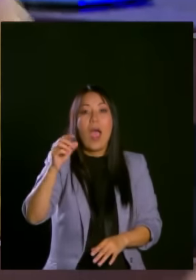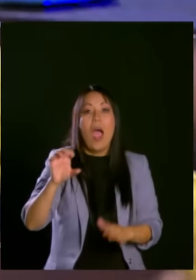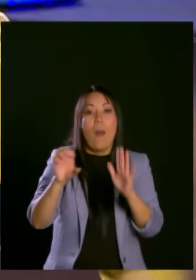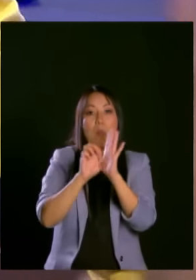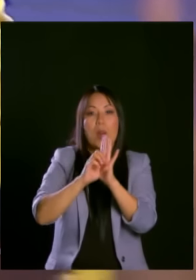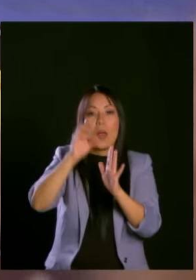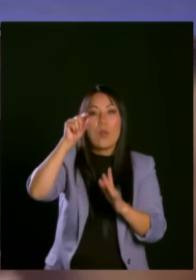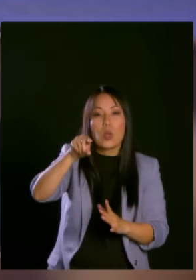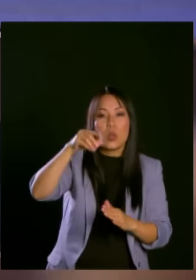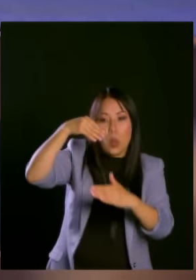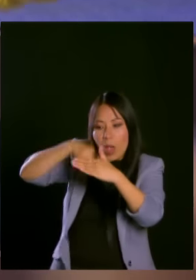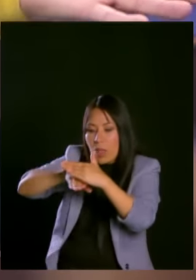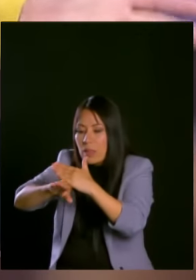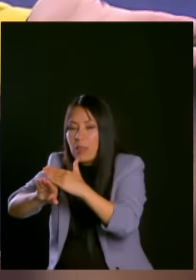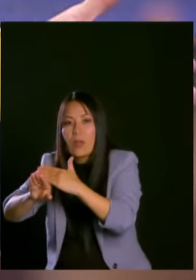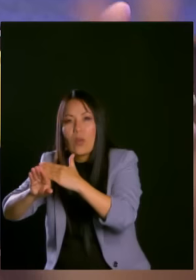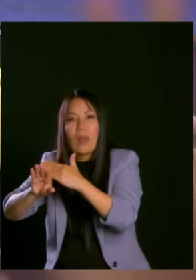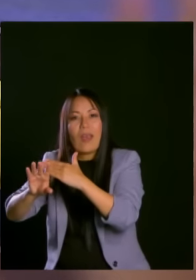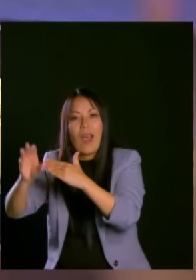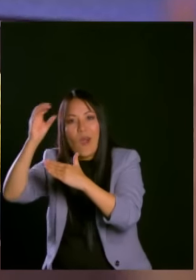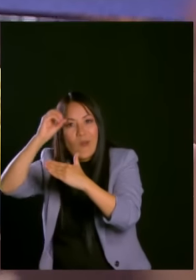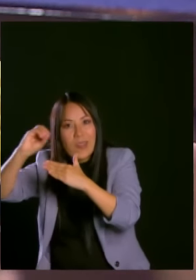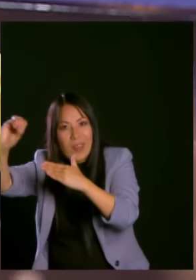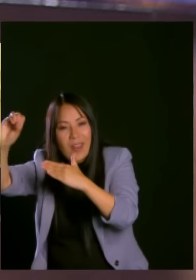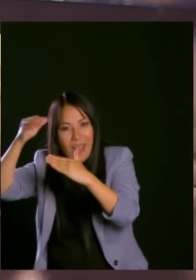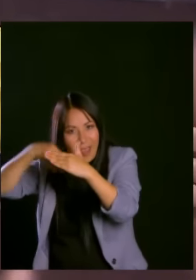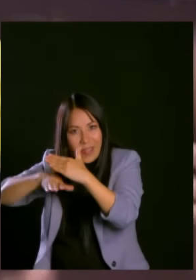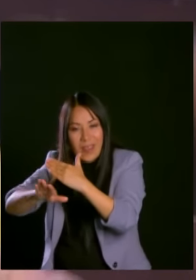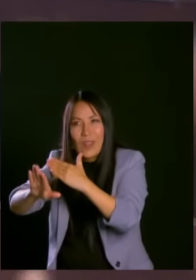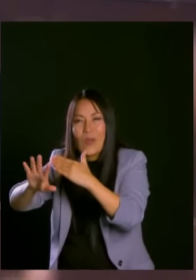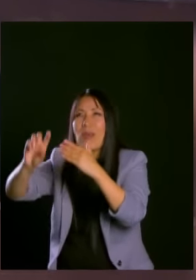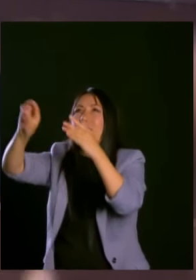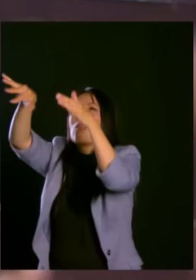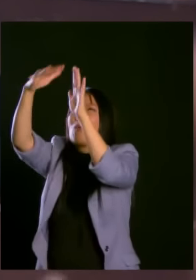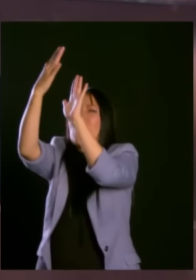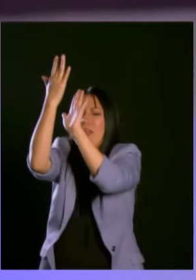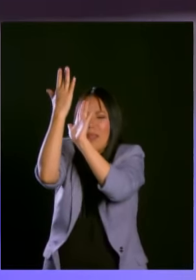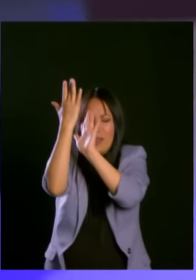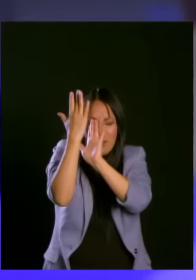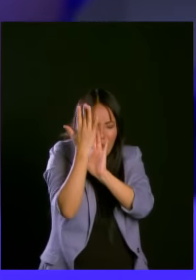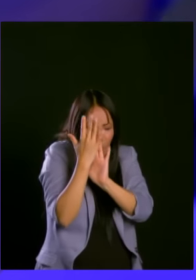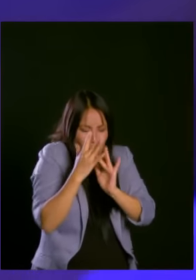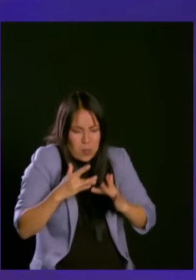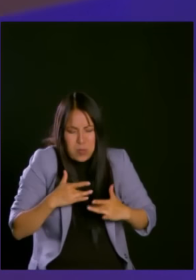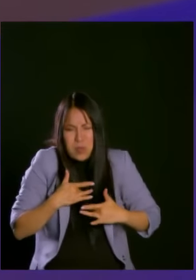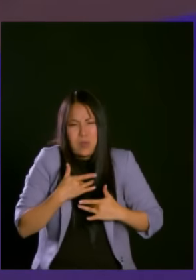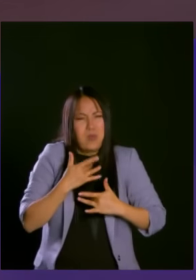deje sentir como que estuvieras en medio de un culto. ¿Por qué?